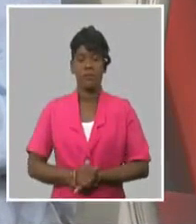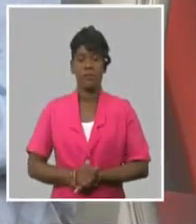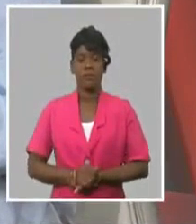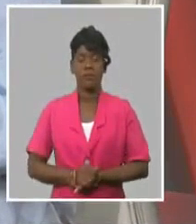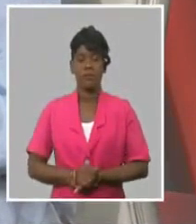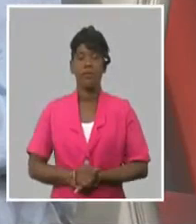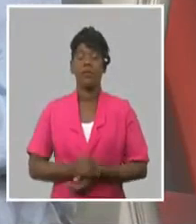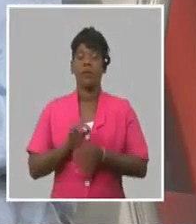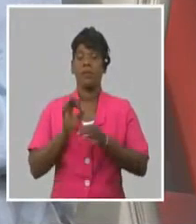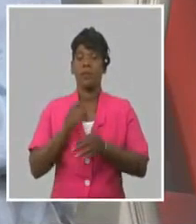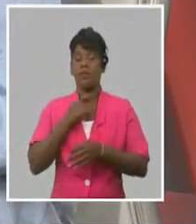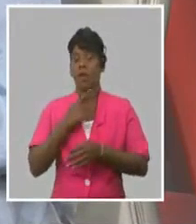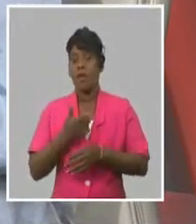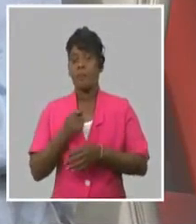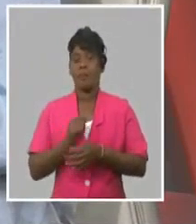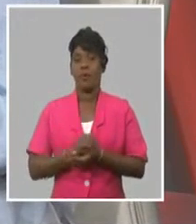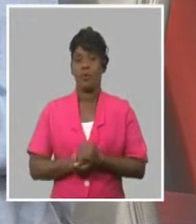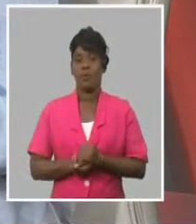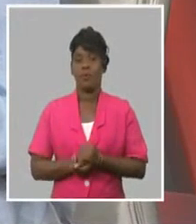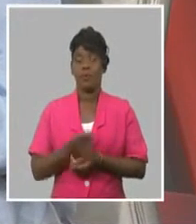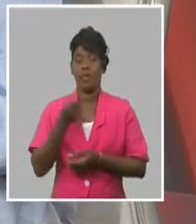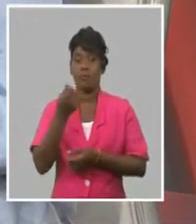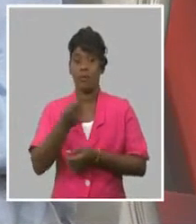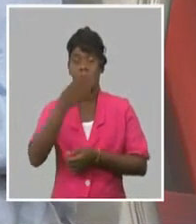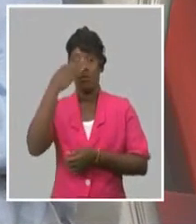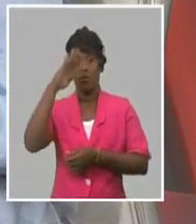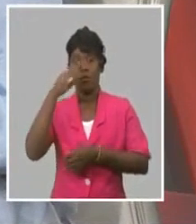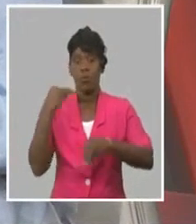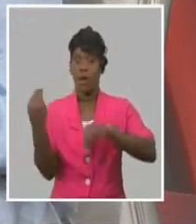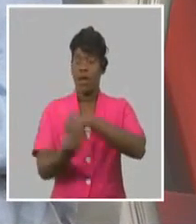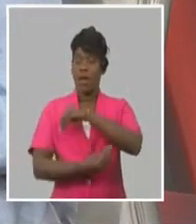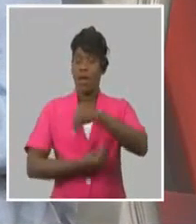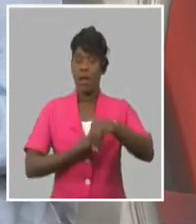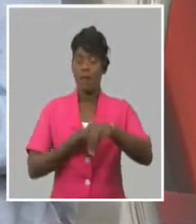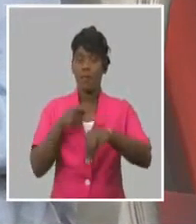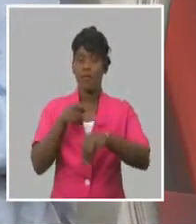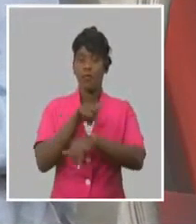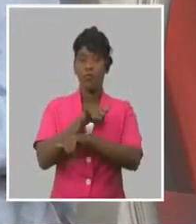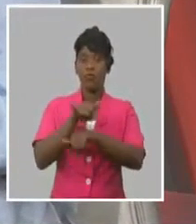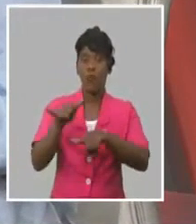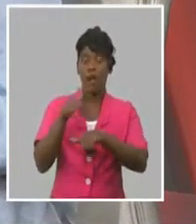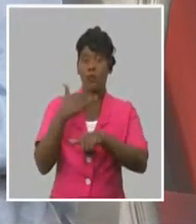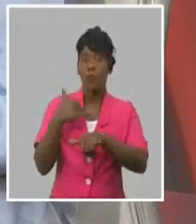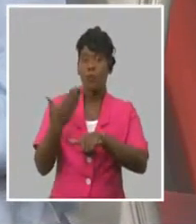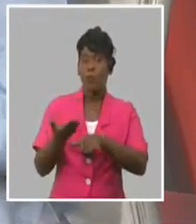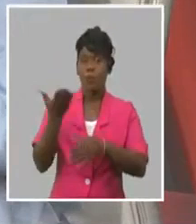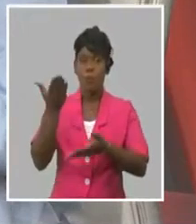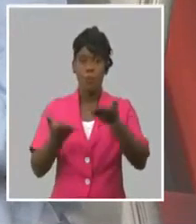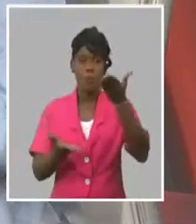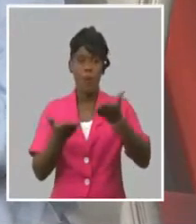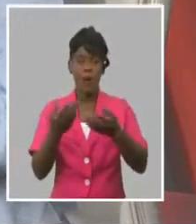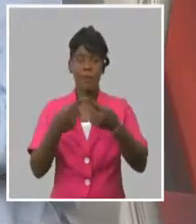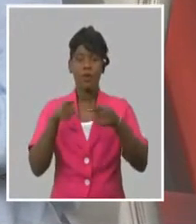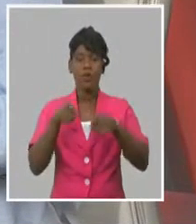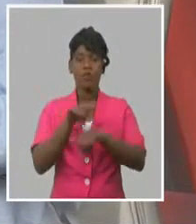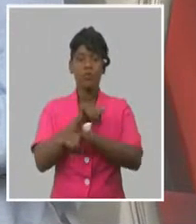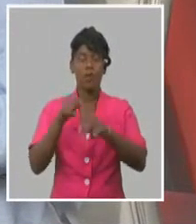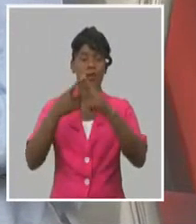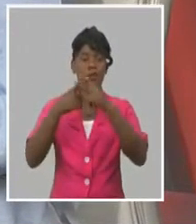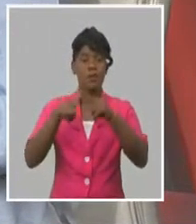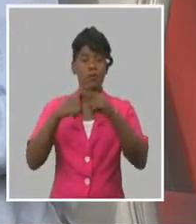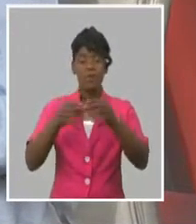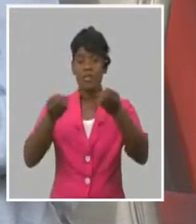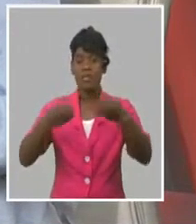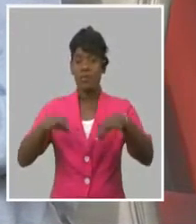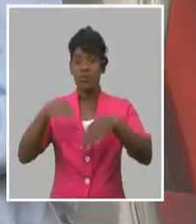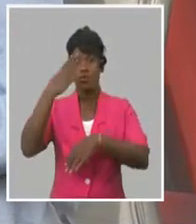de la dualidad monetaria y cambiaria por sí misma no solucionará mágicamente todos los problemas acumulados en la economía